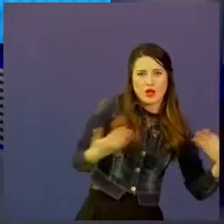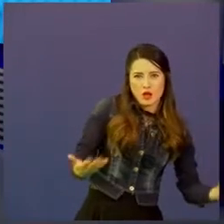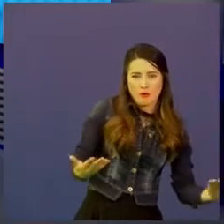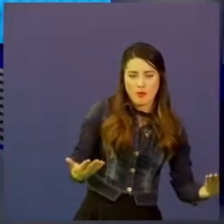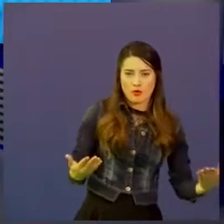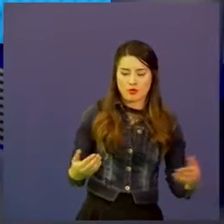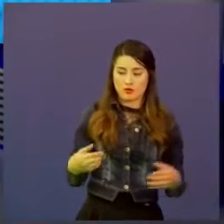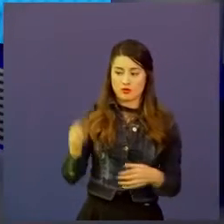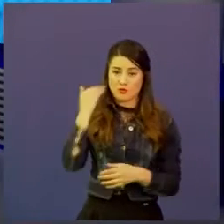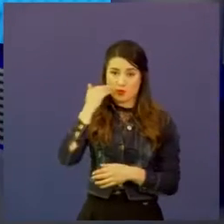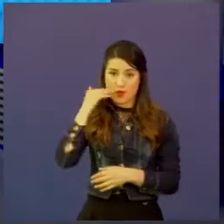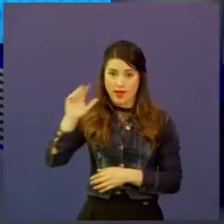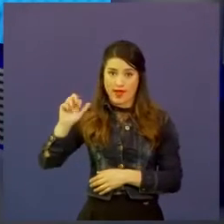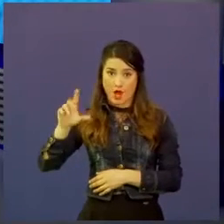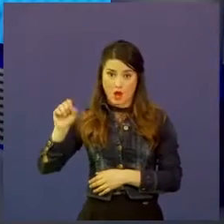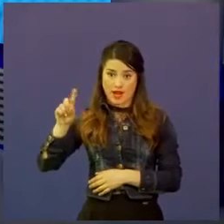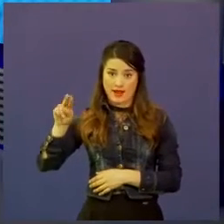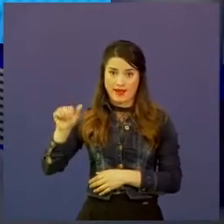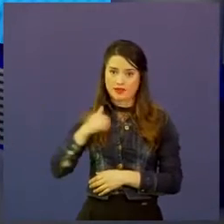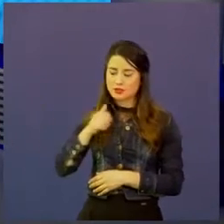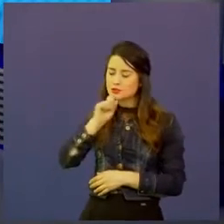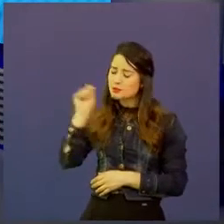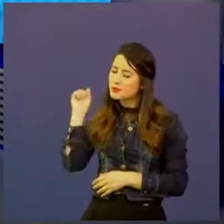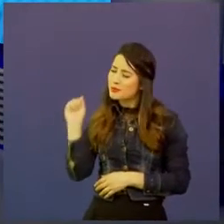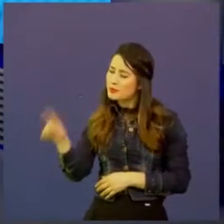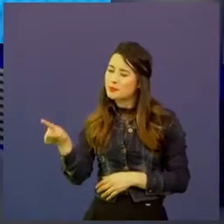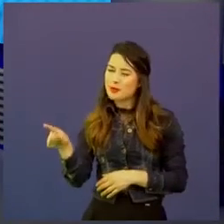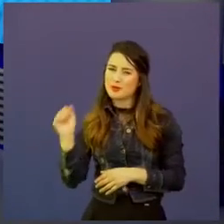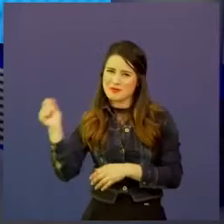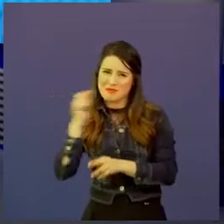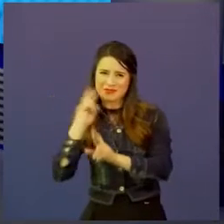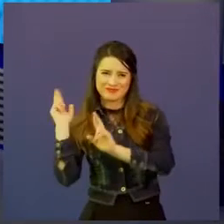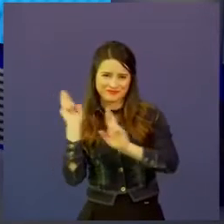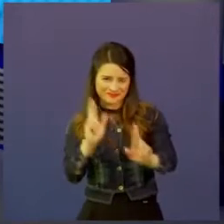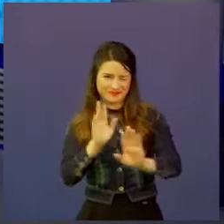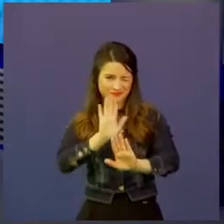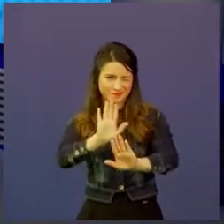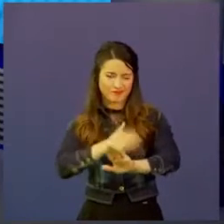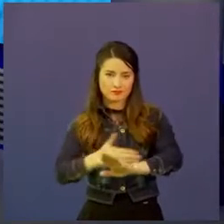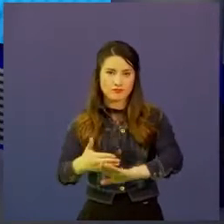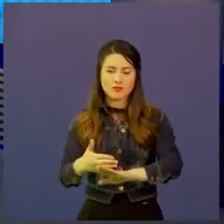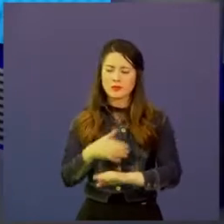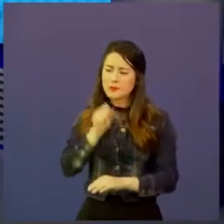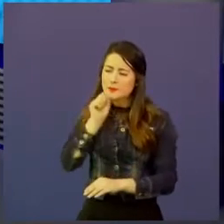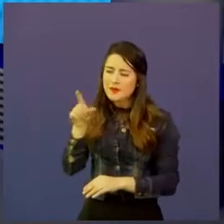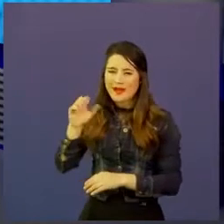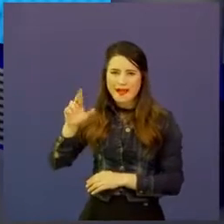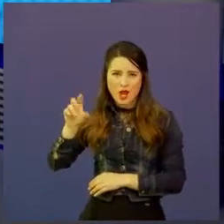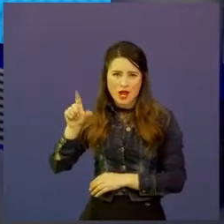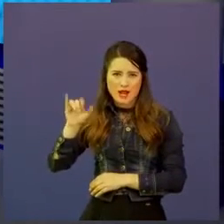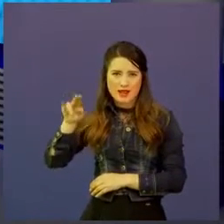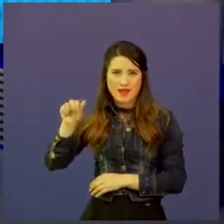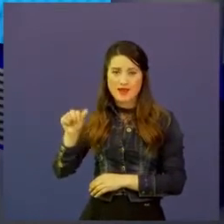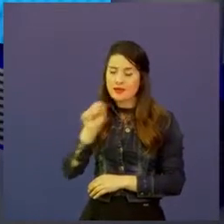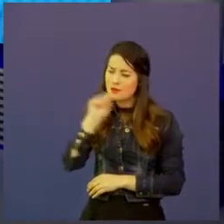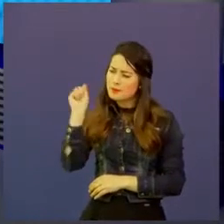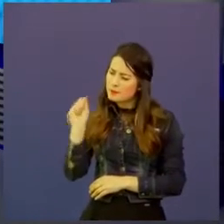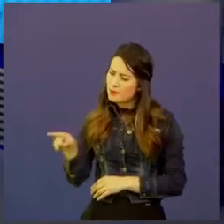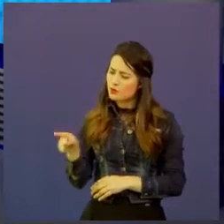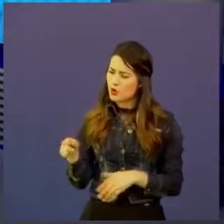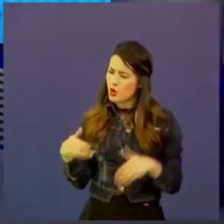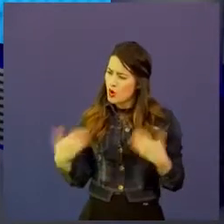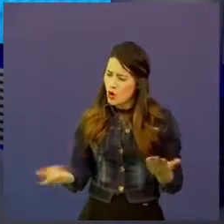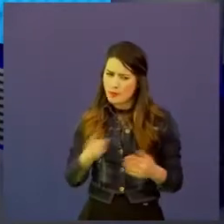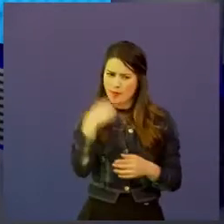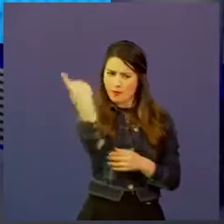Carolina, es finalmente cómo logramos que nuestros docentes y las instituciones